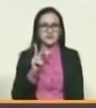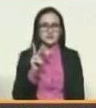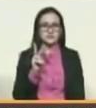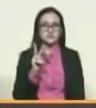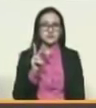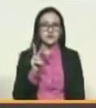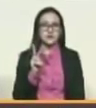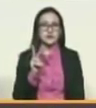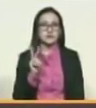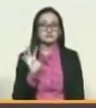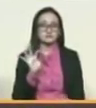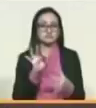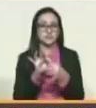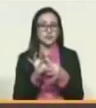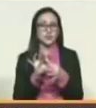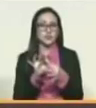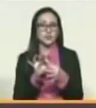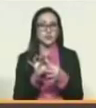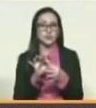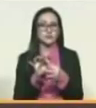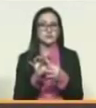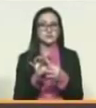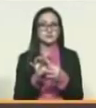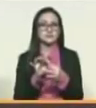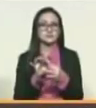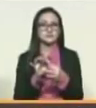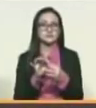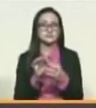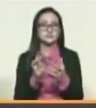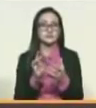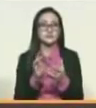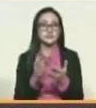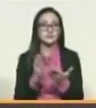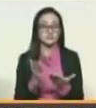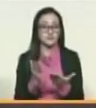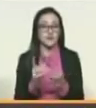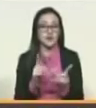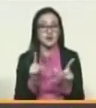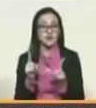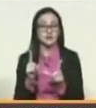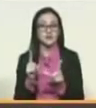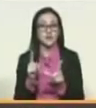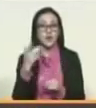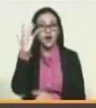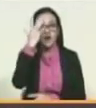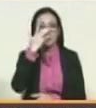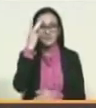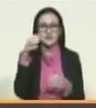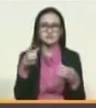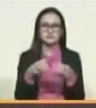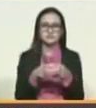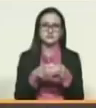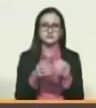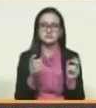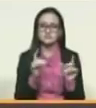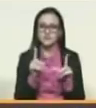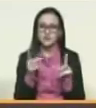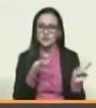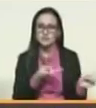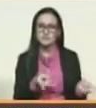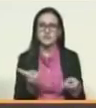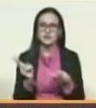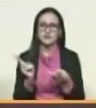del canciller, el Poder Electoral pudo hacerle llegar tanto a la CEAO como a la Unión Africana esta invitación